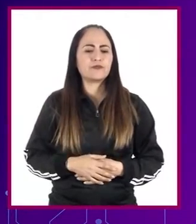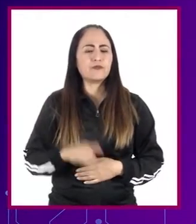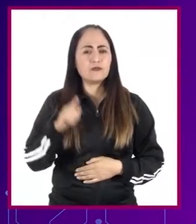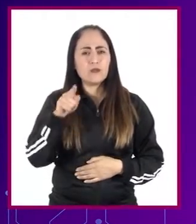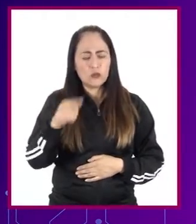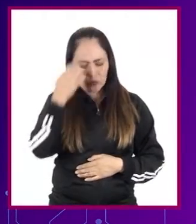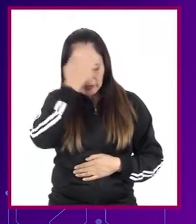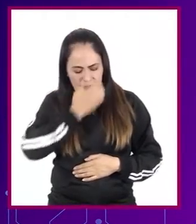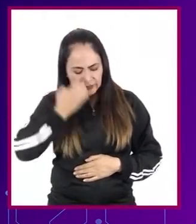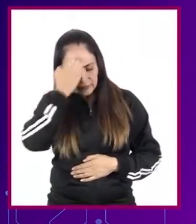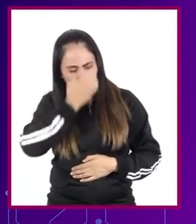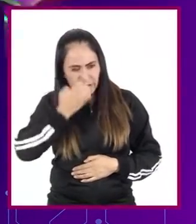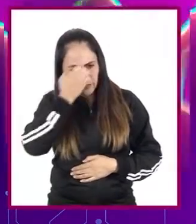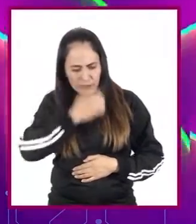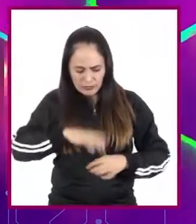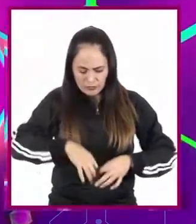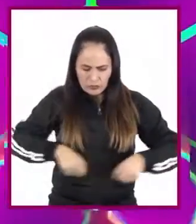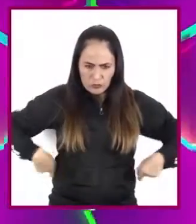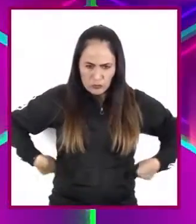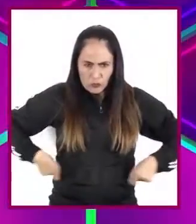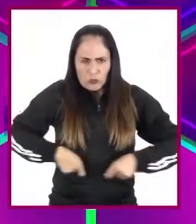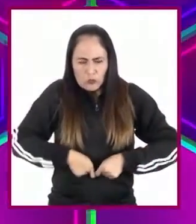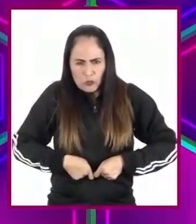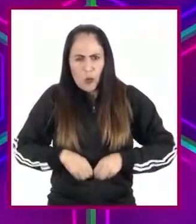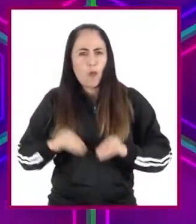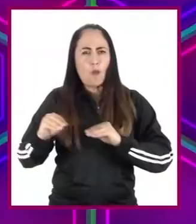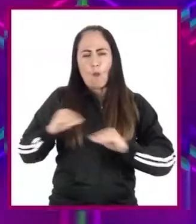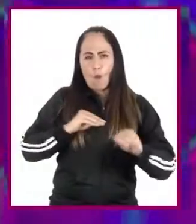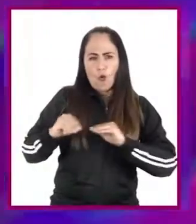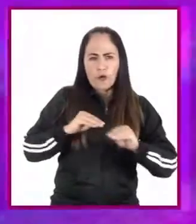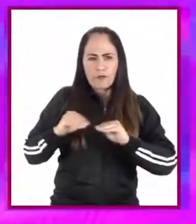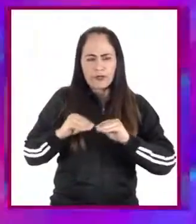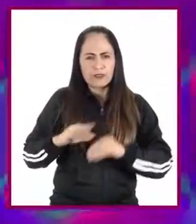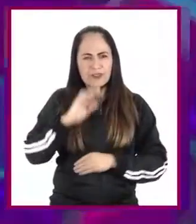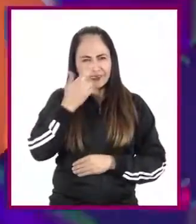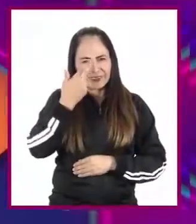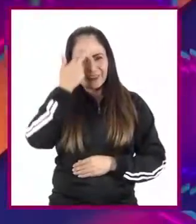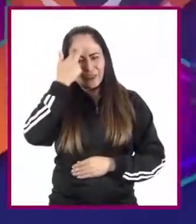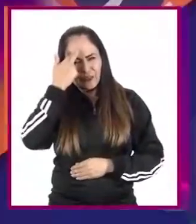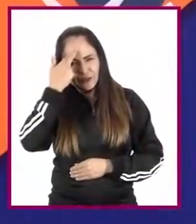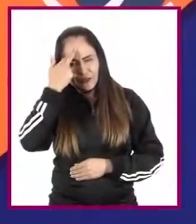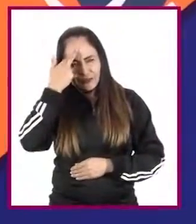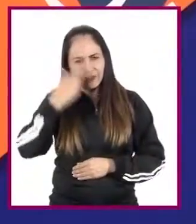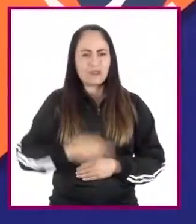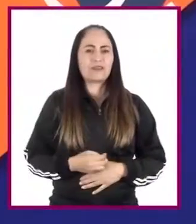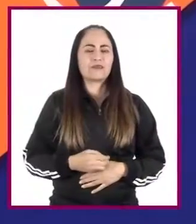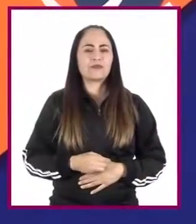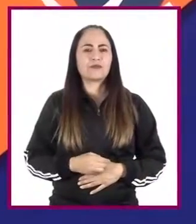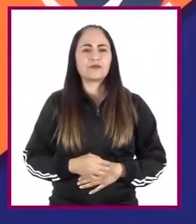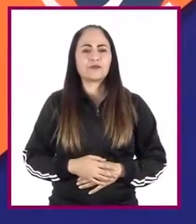Chécate, mídete, muévete. Recuerda, más vale prevenir.